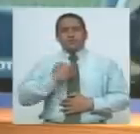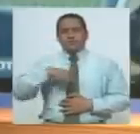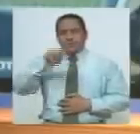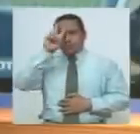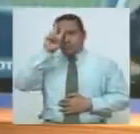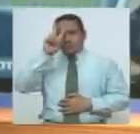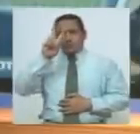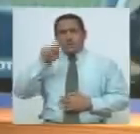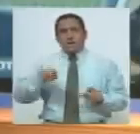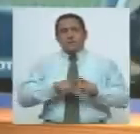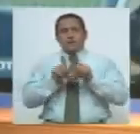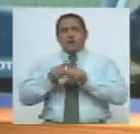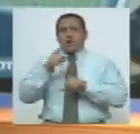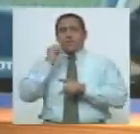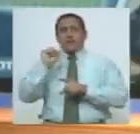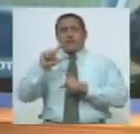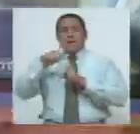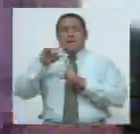con el candidato Fernando Altuve.